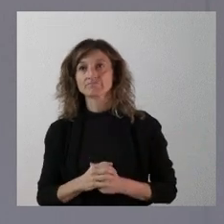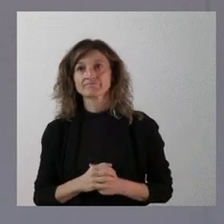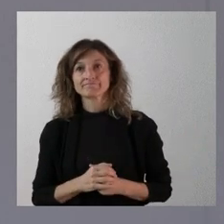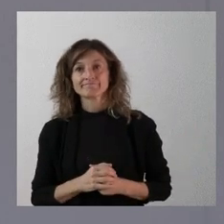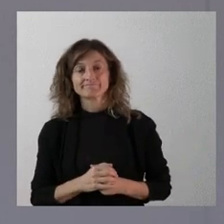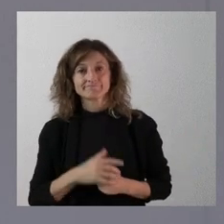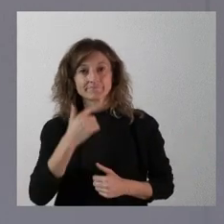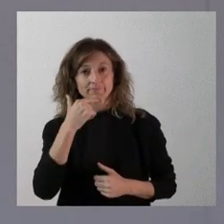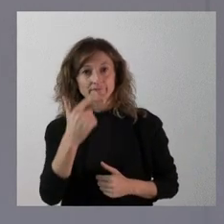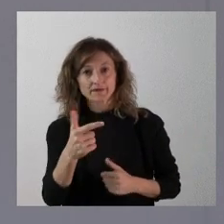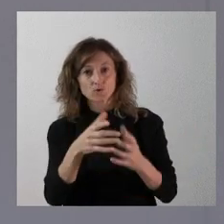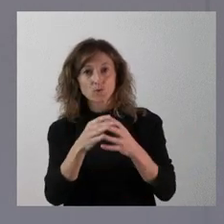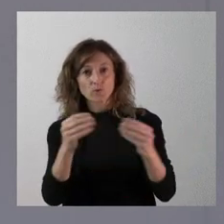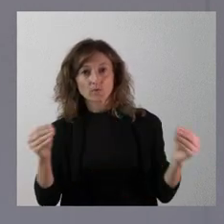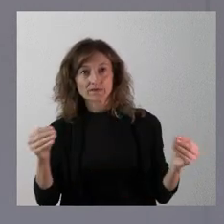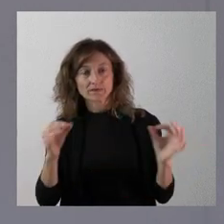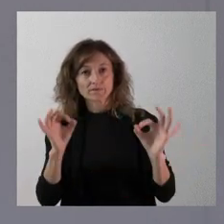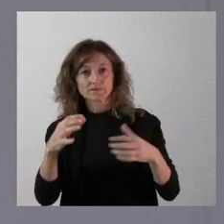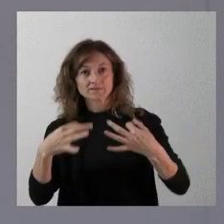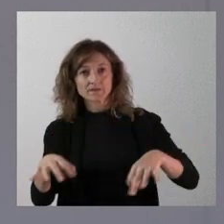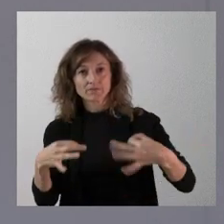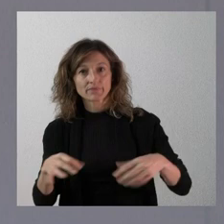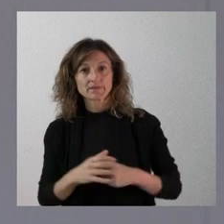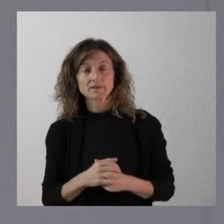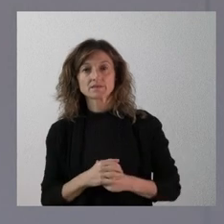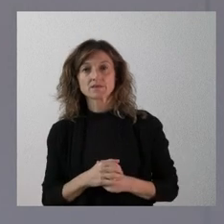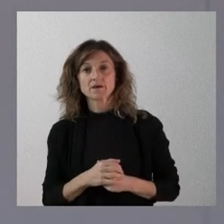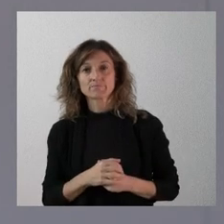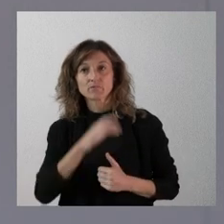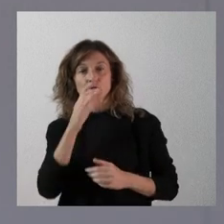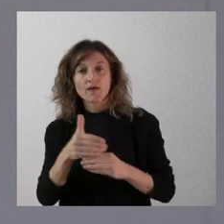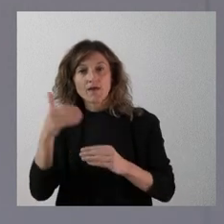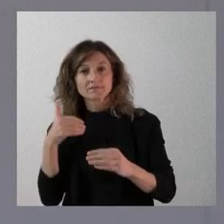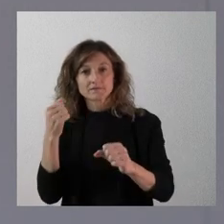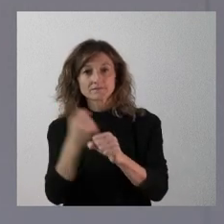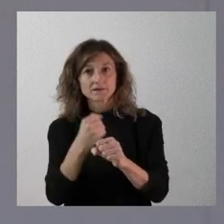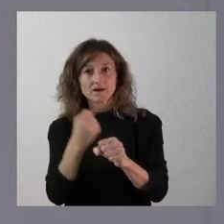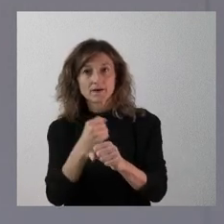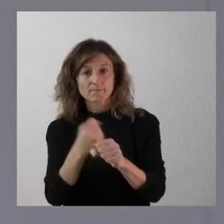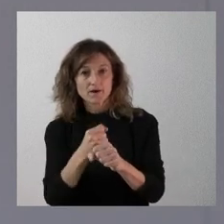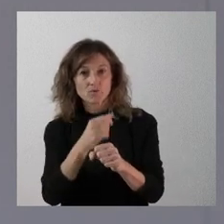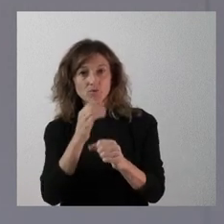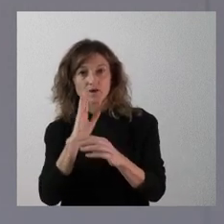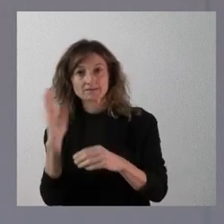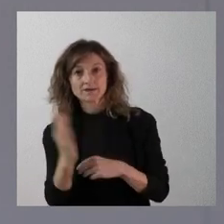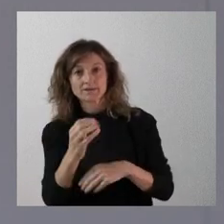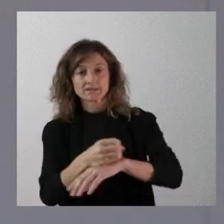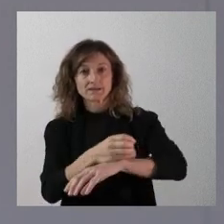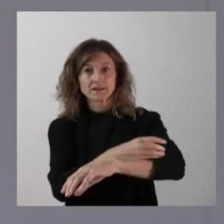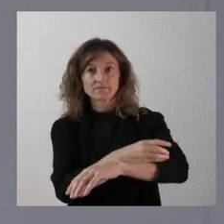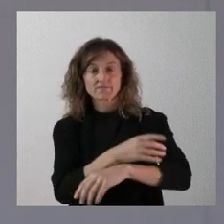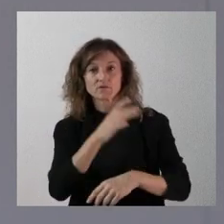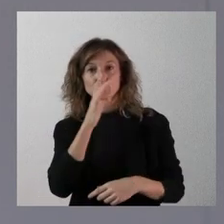les digo está documentación procuraremos que será más sencilla posible pero exigía un trabajo previo también a través de renfe que es el que cobrará